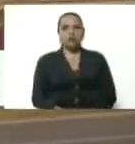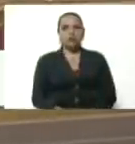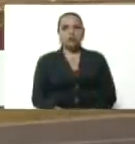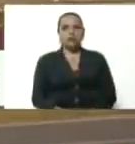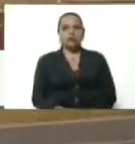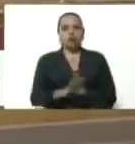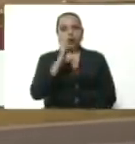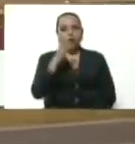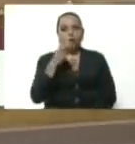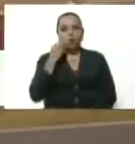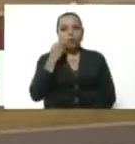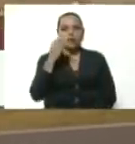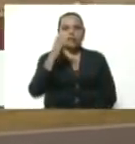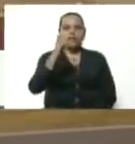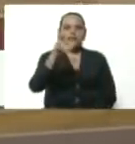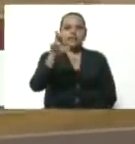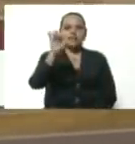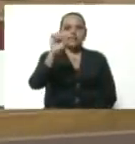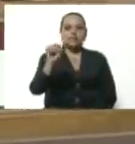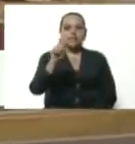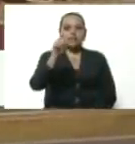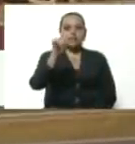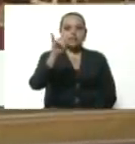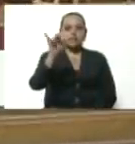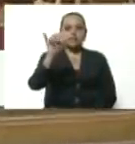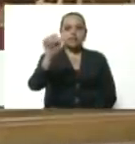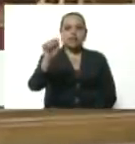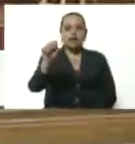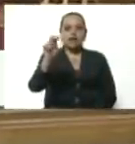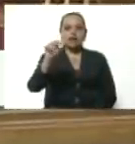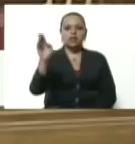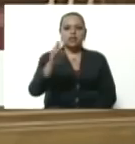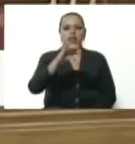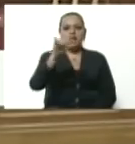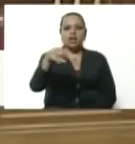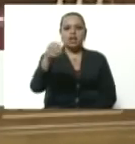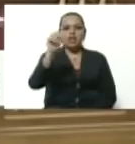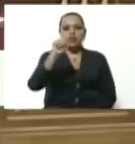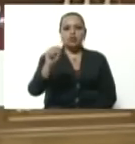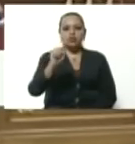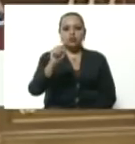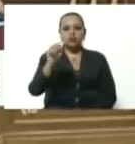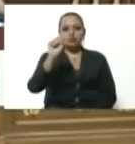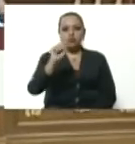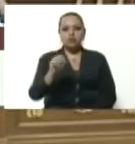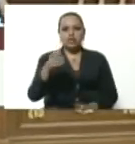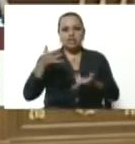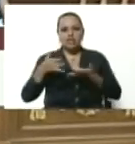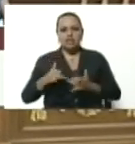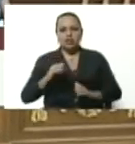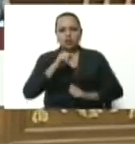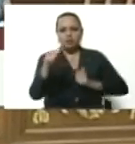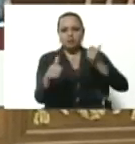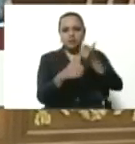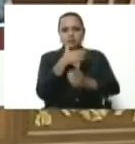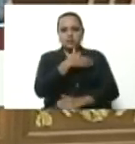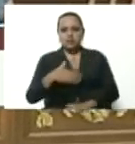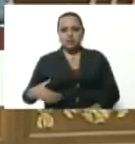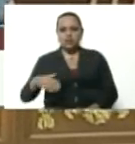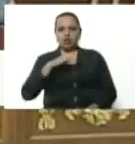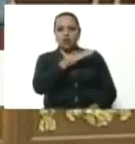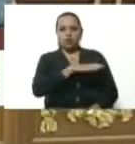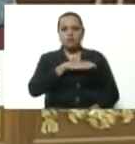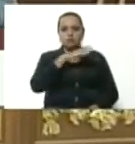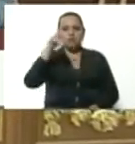del joven Cristian Jesús Yavinape, de 19 años, hijo de nuestro hermano vicepresidente de la Comisión Indígena de la Asamblea